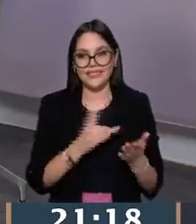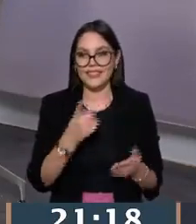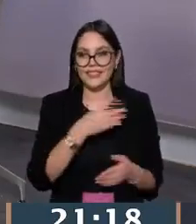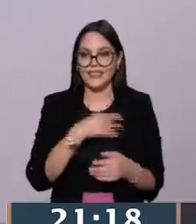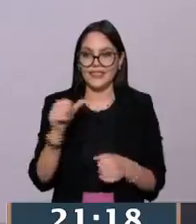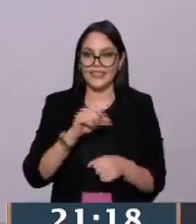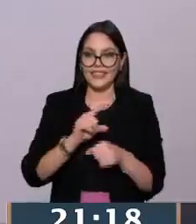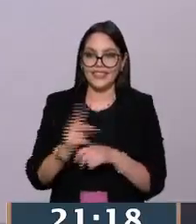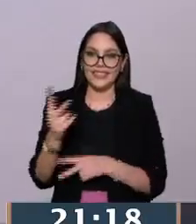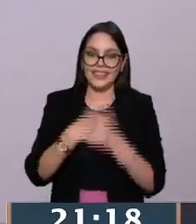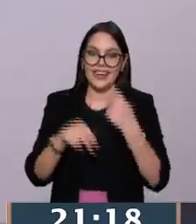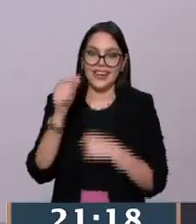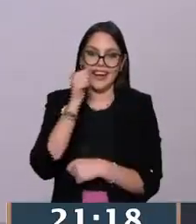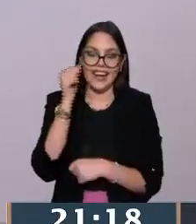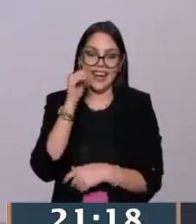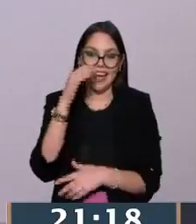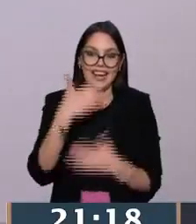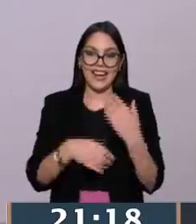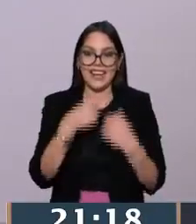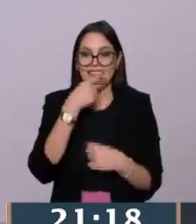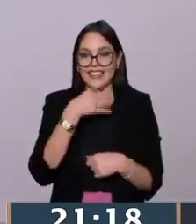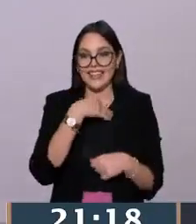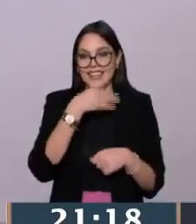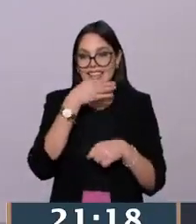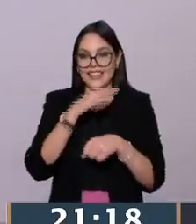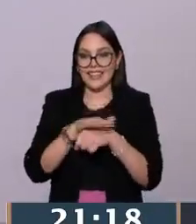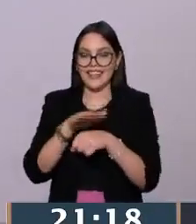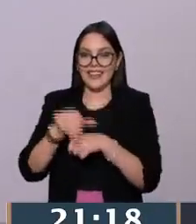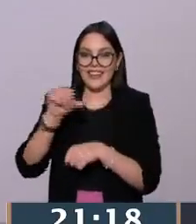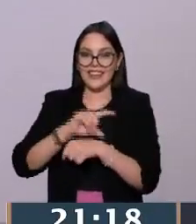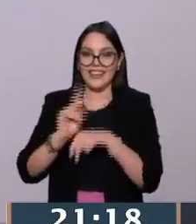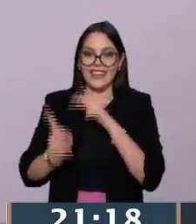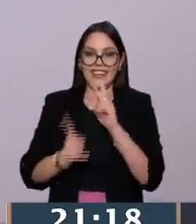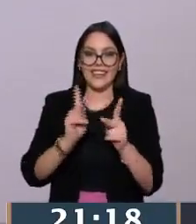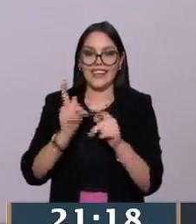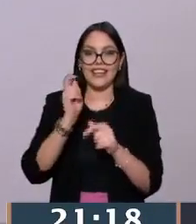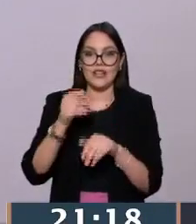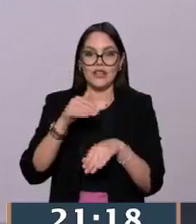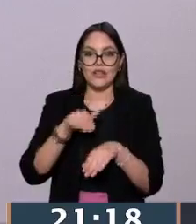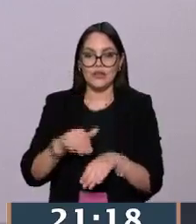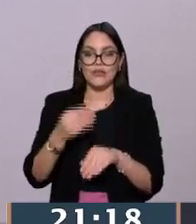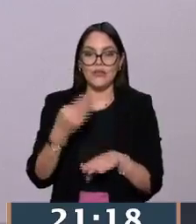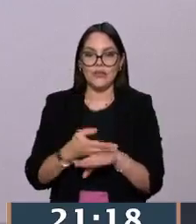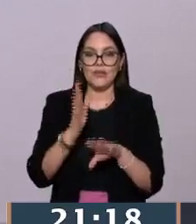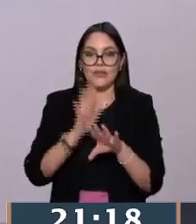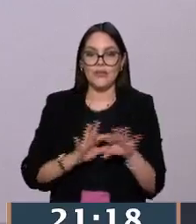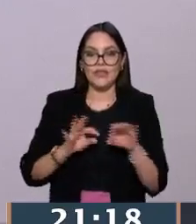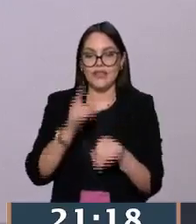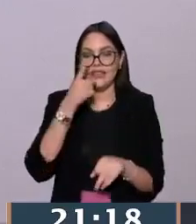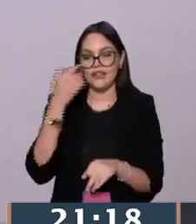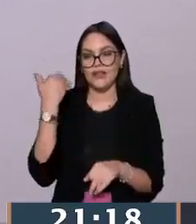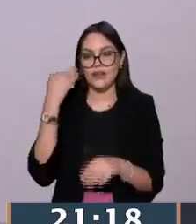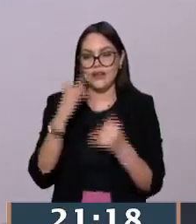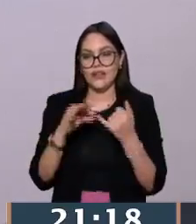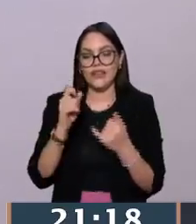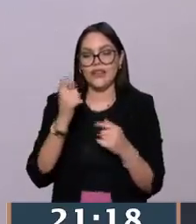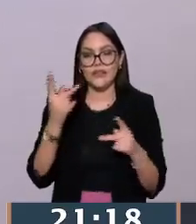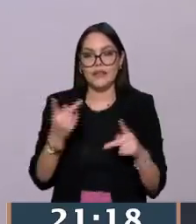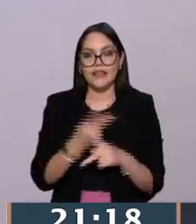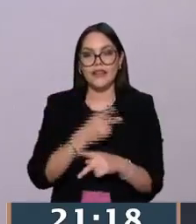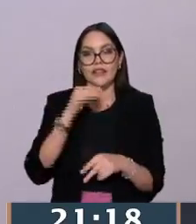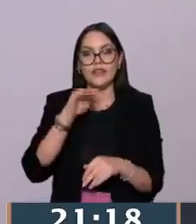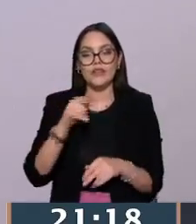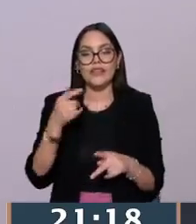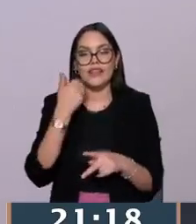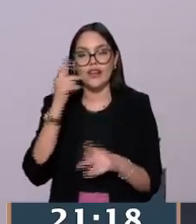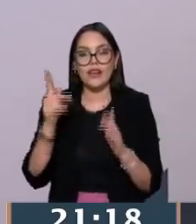Ayer, al cierre del Noti, le adelantaba a la audiencia que íbamos a platicar de un tema que ha estado mucho en el debate público últimamente y que se ha estado tratando